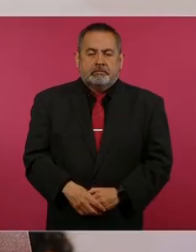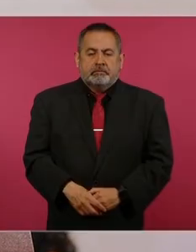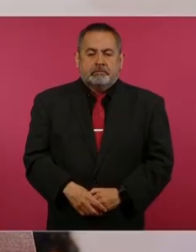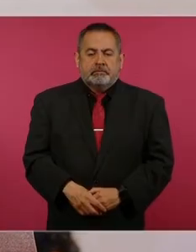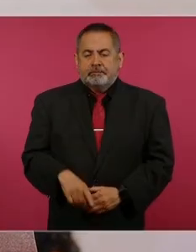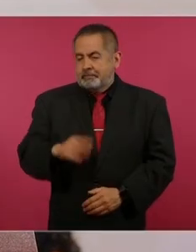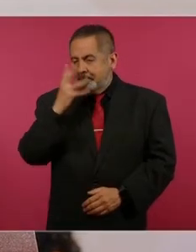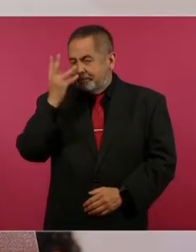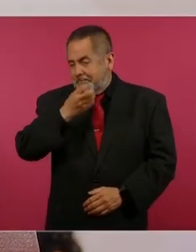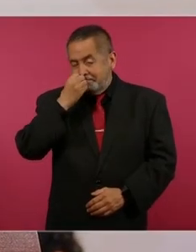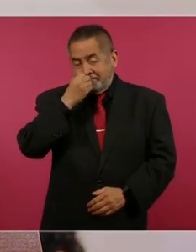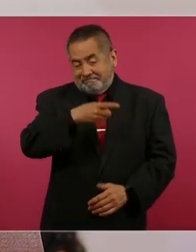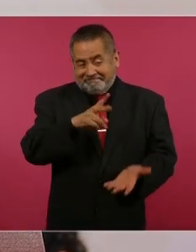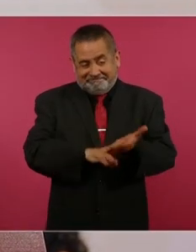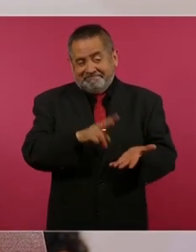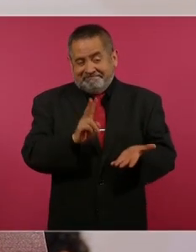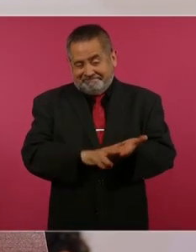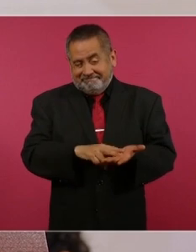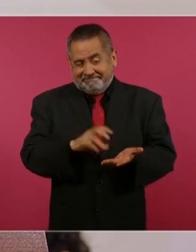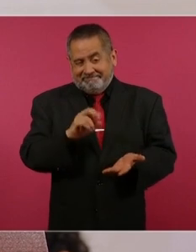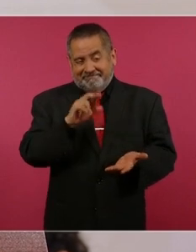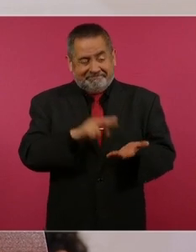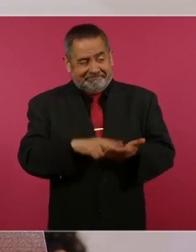un garbanzo de la libra.